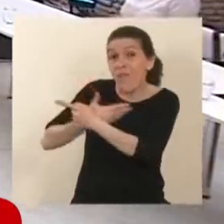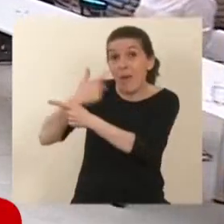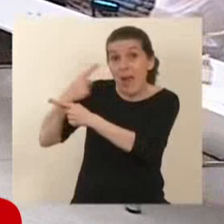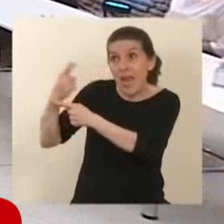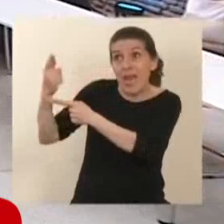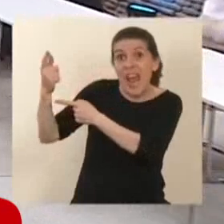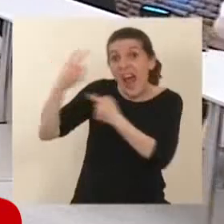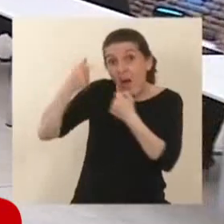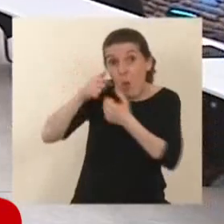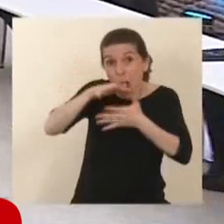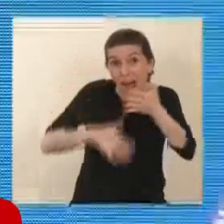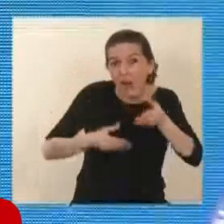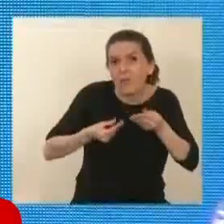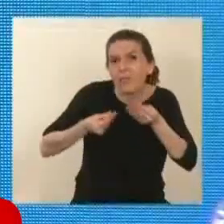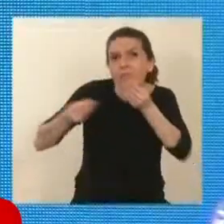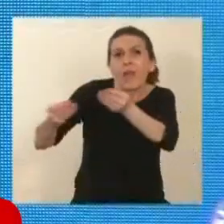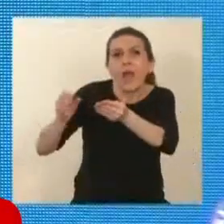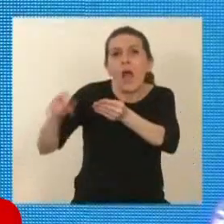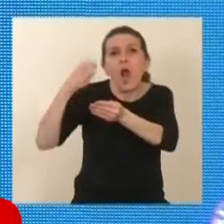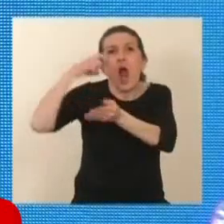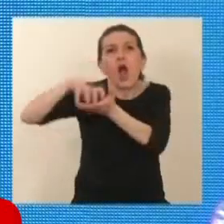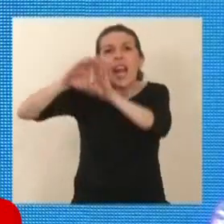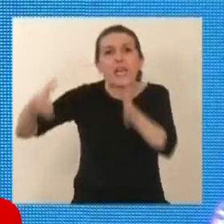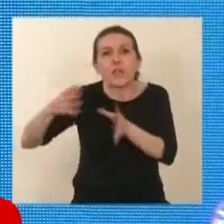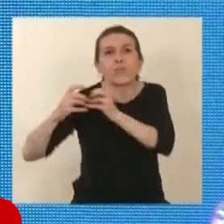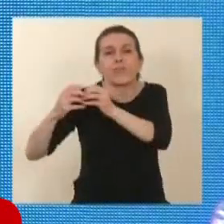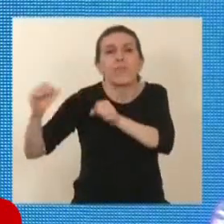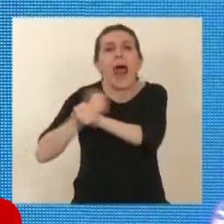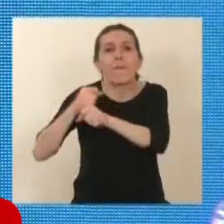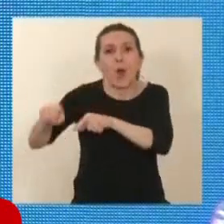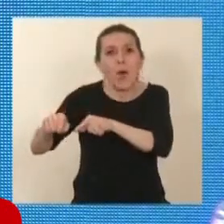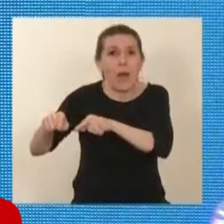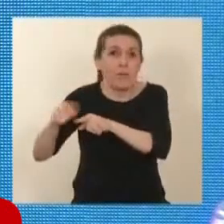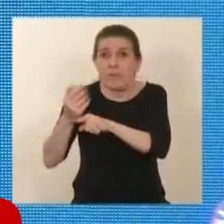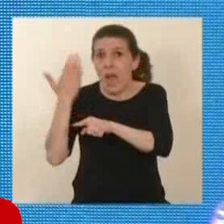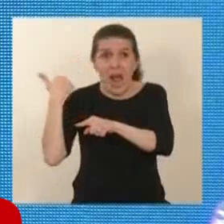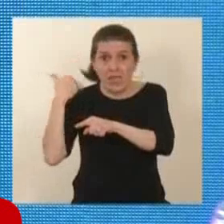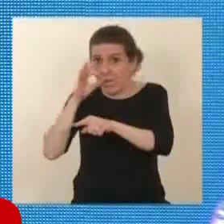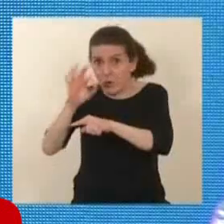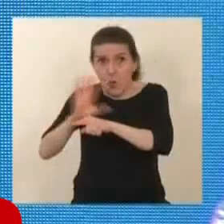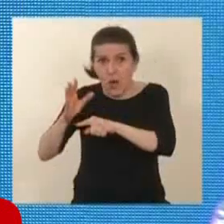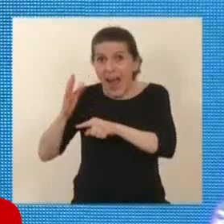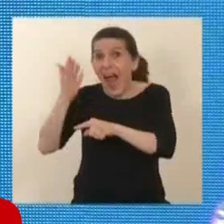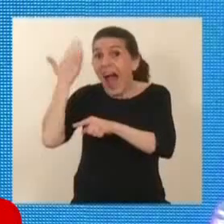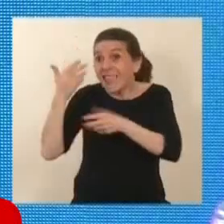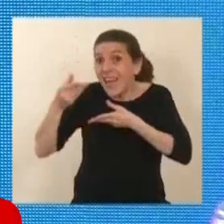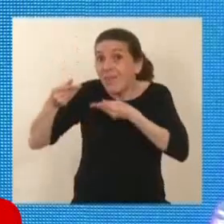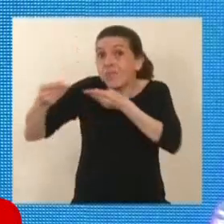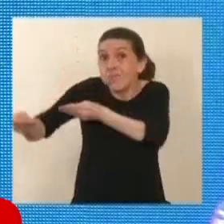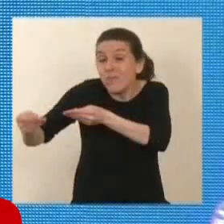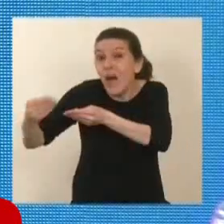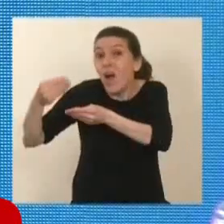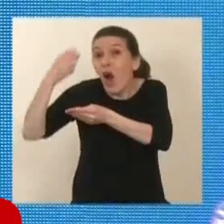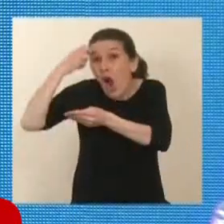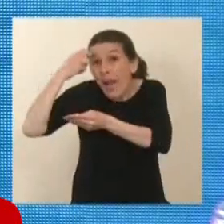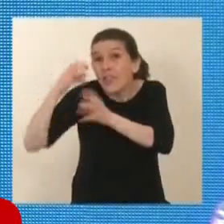Congreso de la Nación para su aprobación, que es algo que no se ha hecho nunca y que es